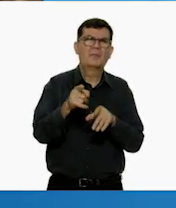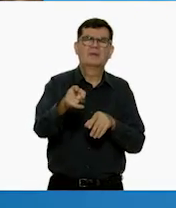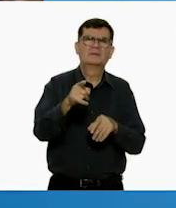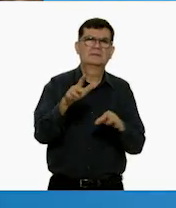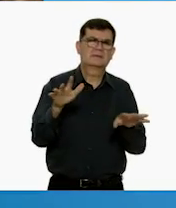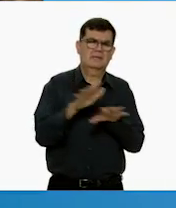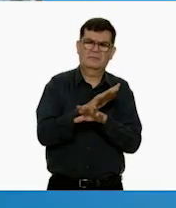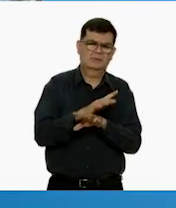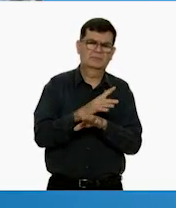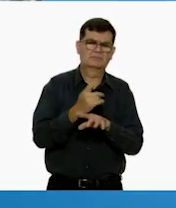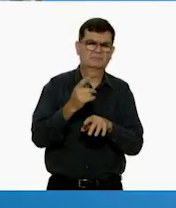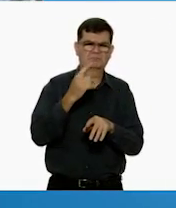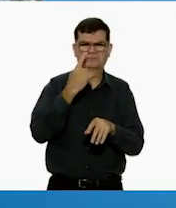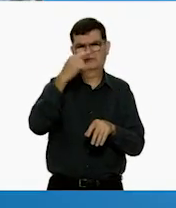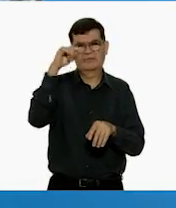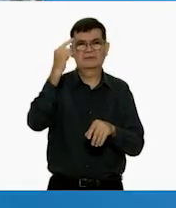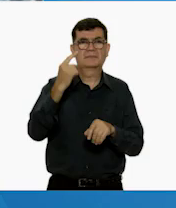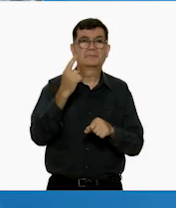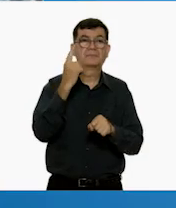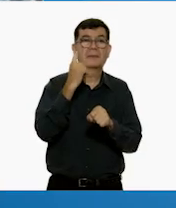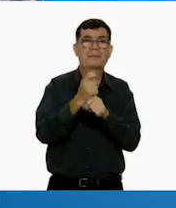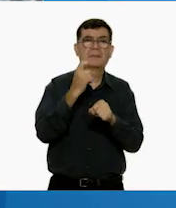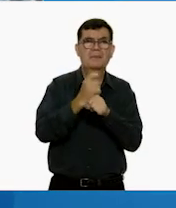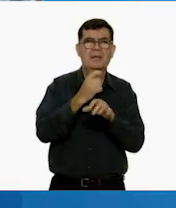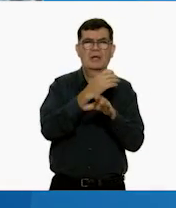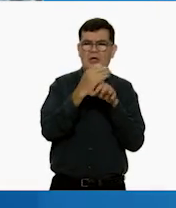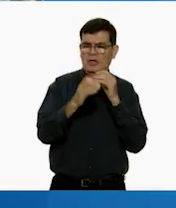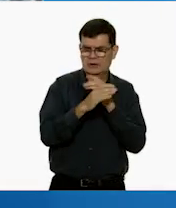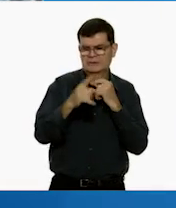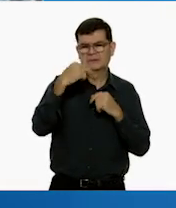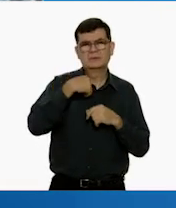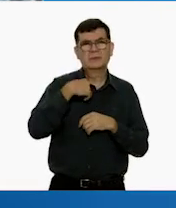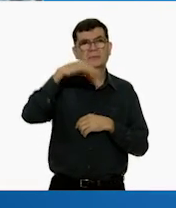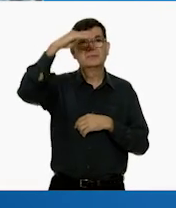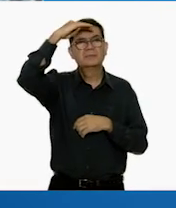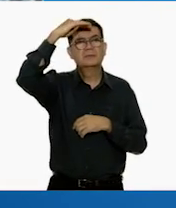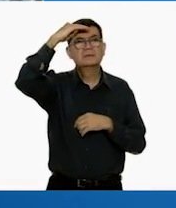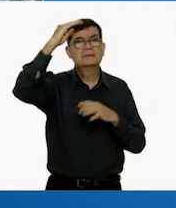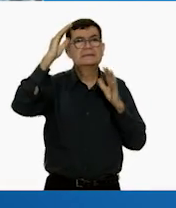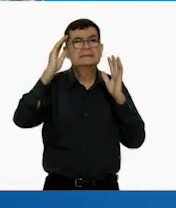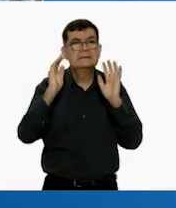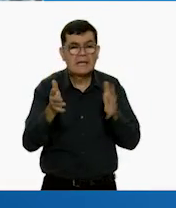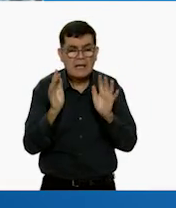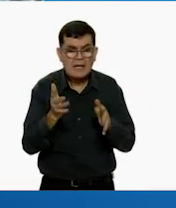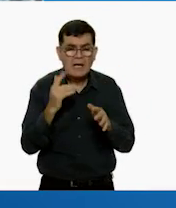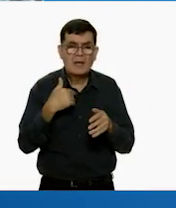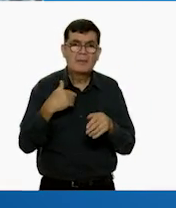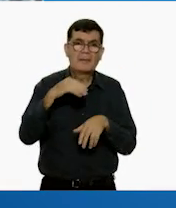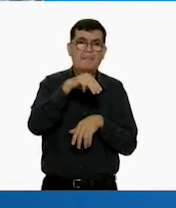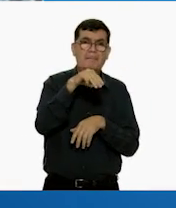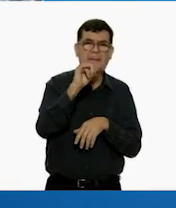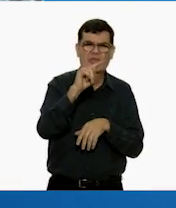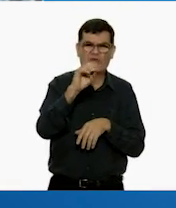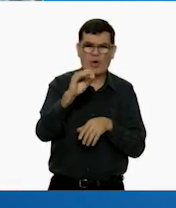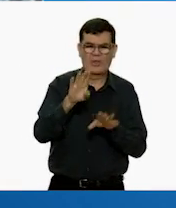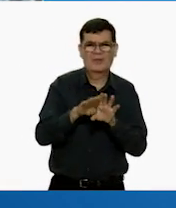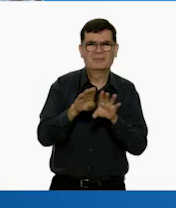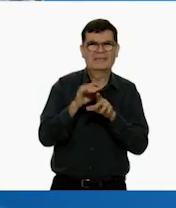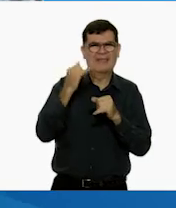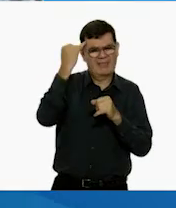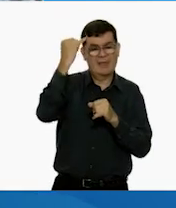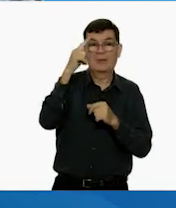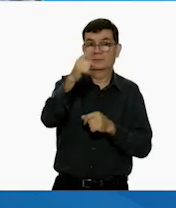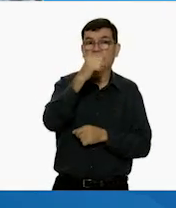de posición. El primer mito nacional, desde mi punto de vista, ya como mito nacional, es precisamente el